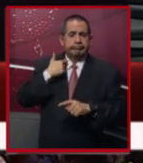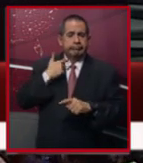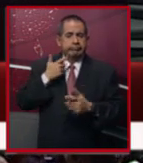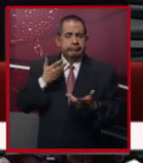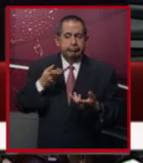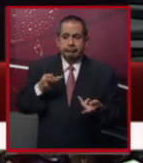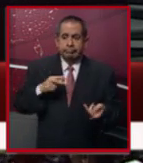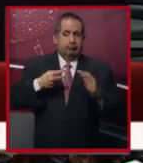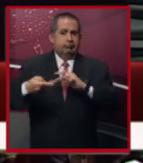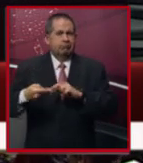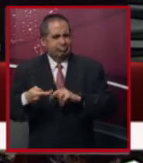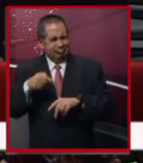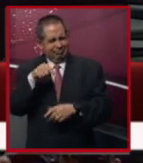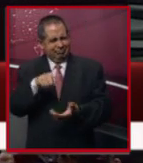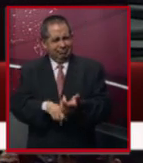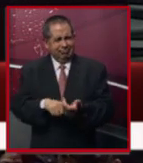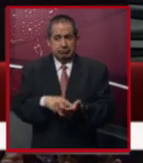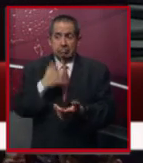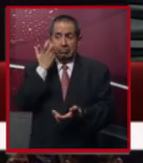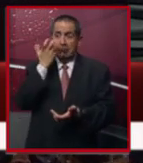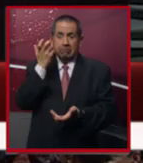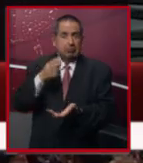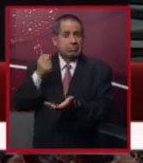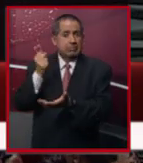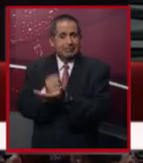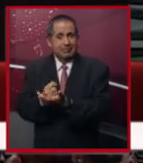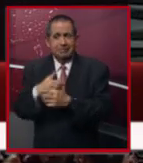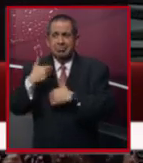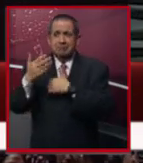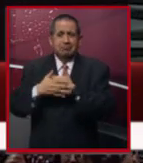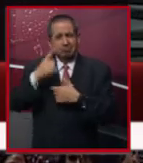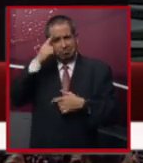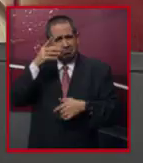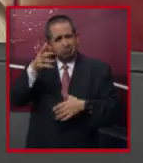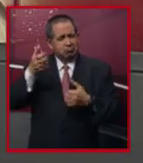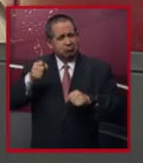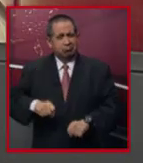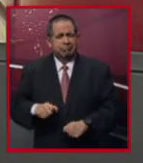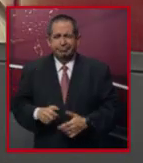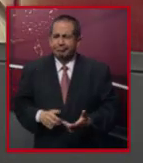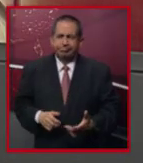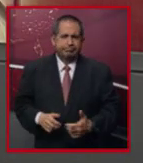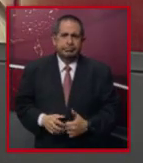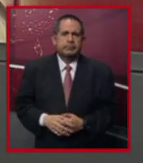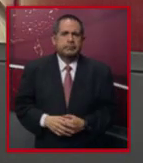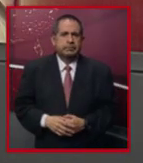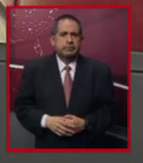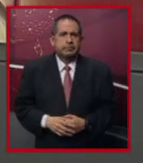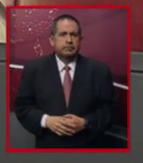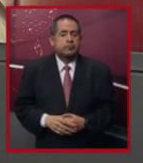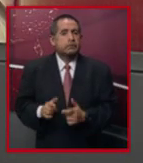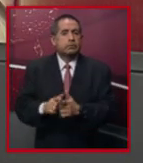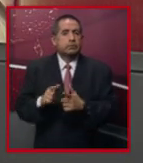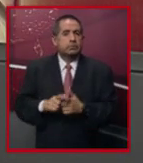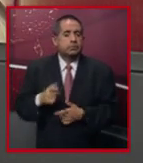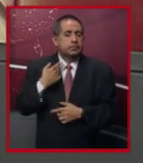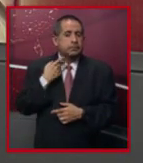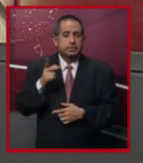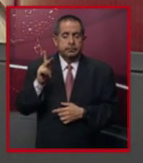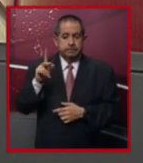votar a favor de este dictamen deseable para una dictadura setentera. Bueno, la legisladora del Partido